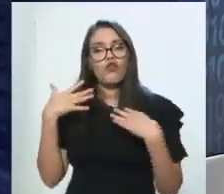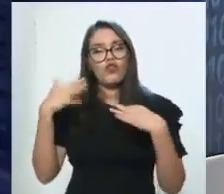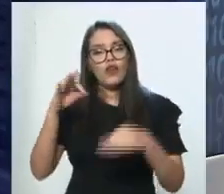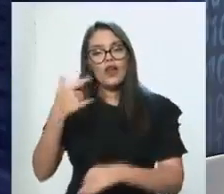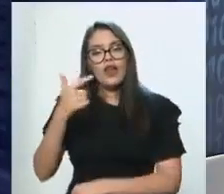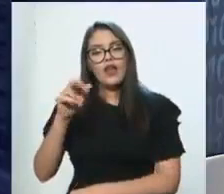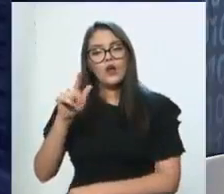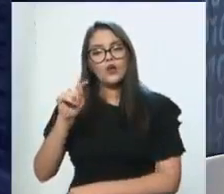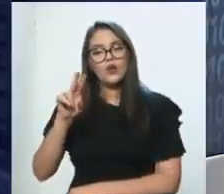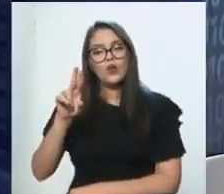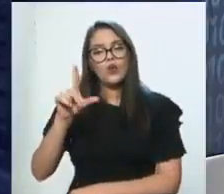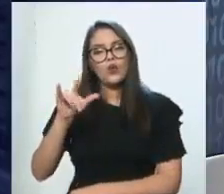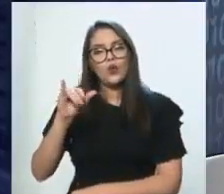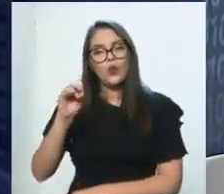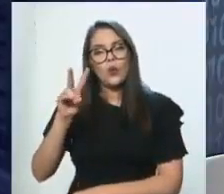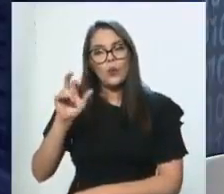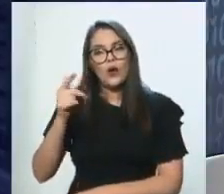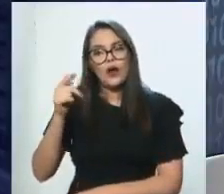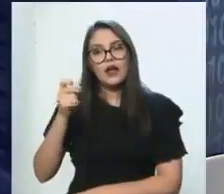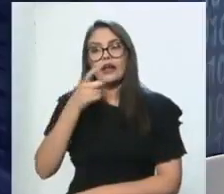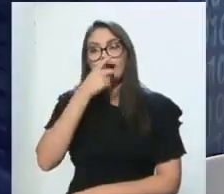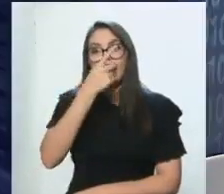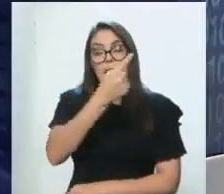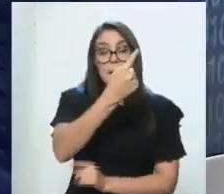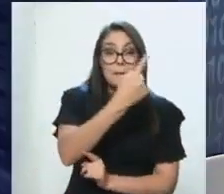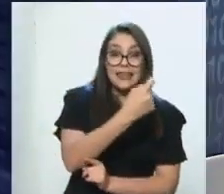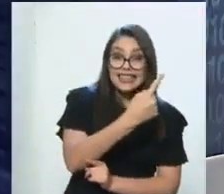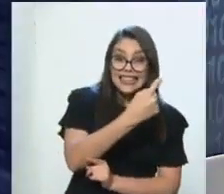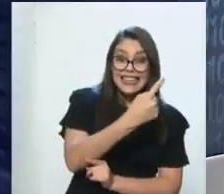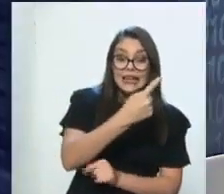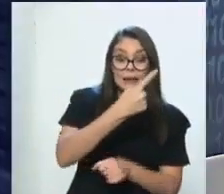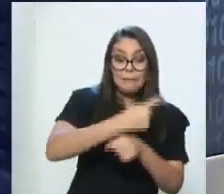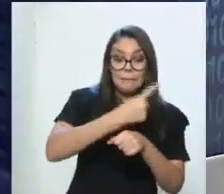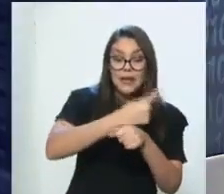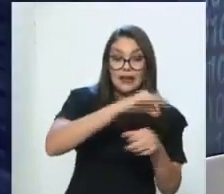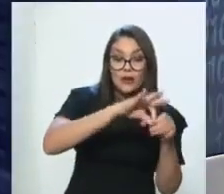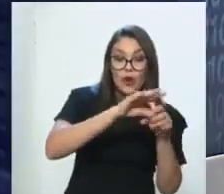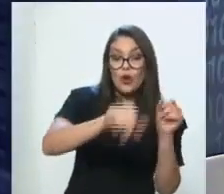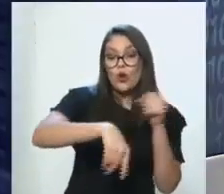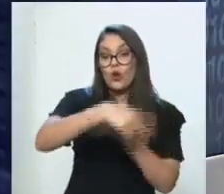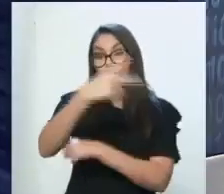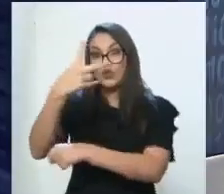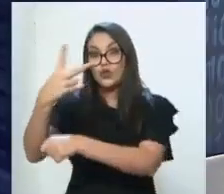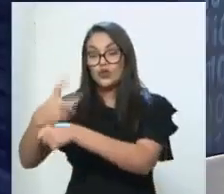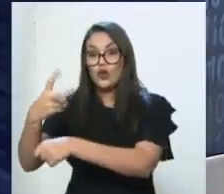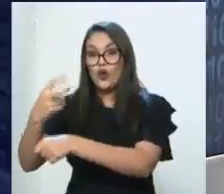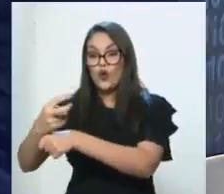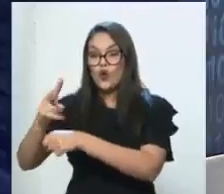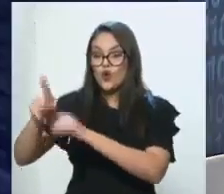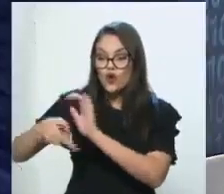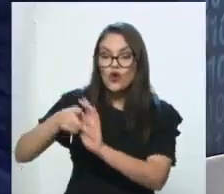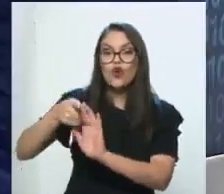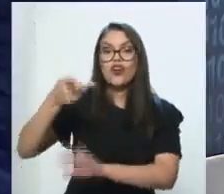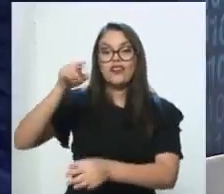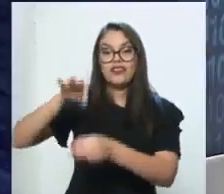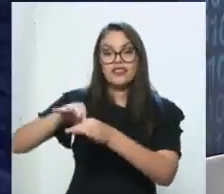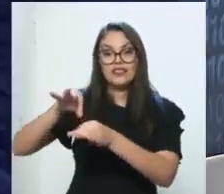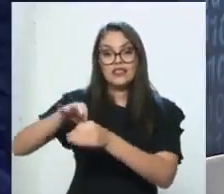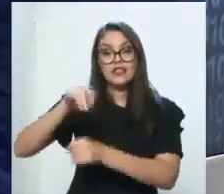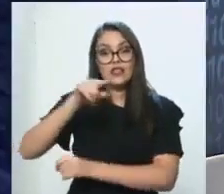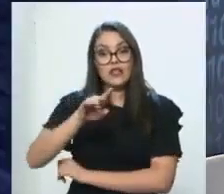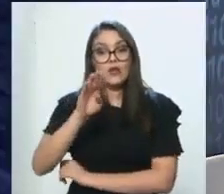Vargas señaló que entre la primera y la segunda vuelta, entre estas fechas que le acabo de dar de la contienda electoral, los